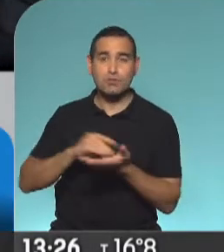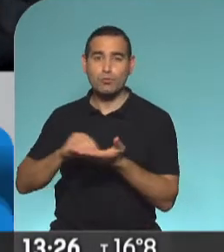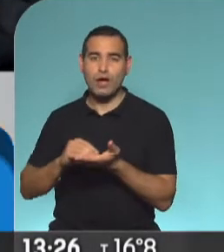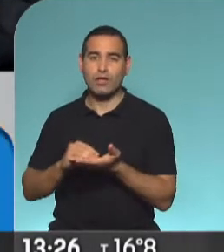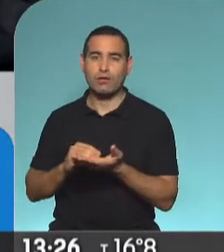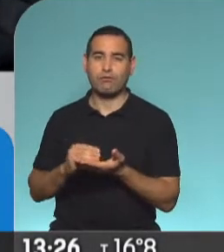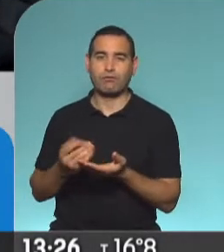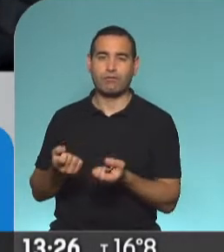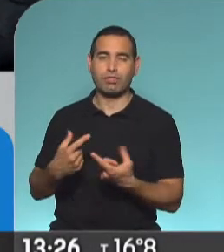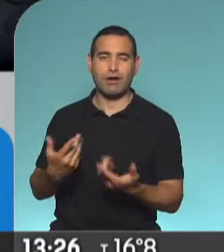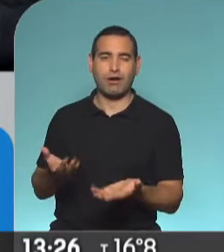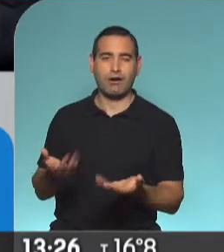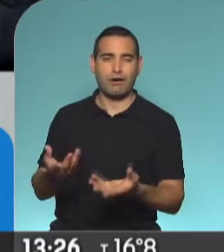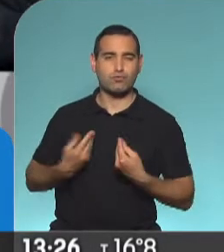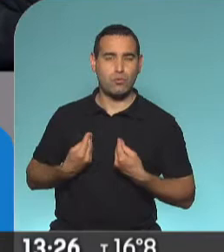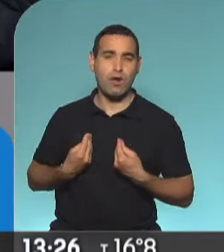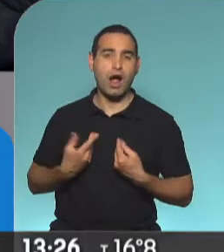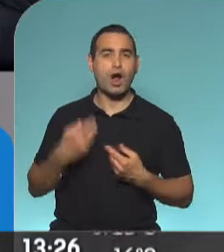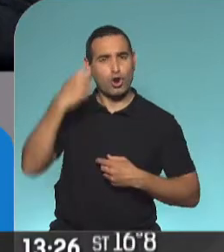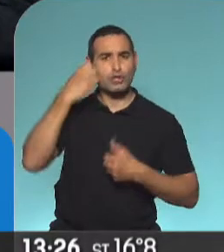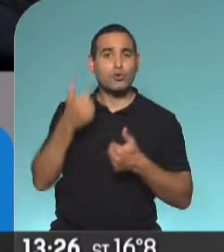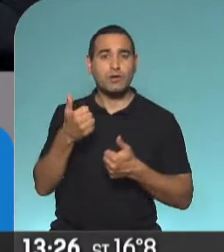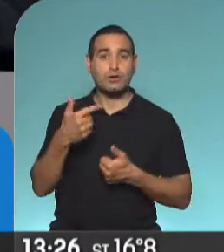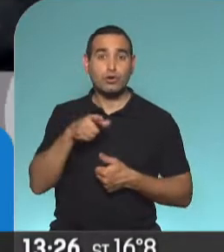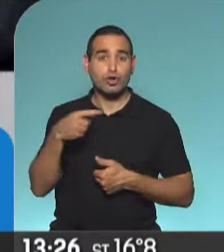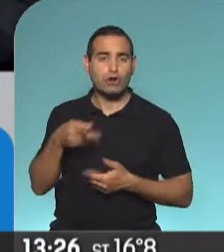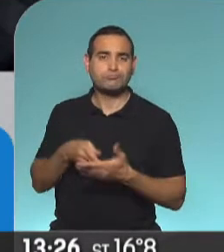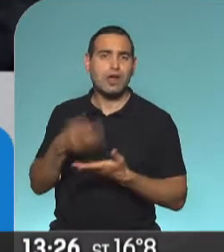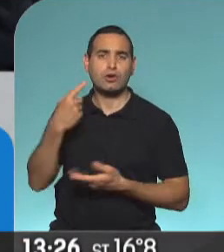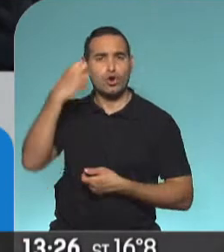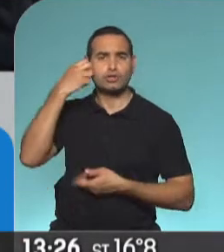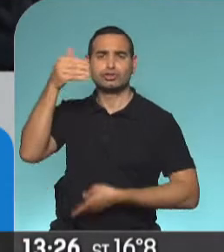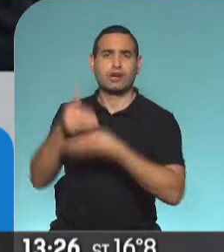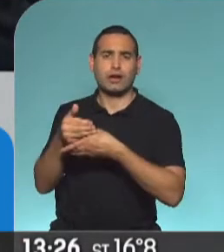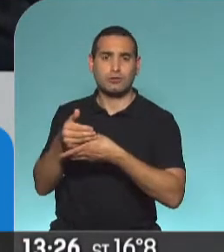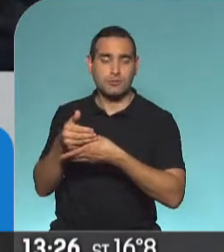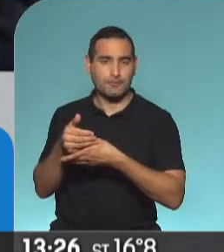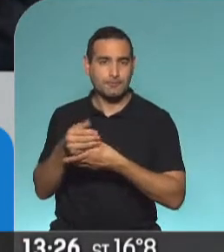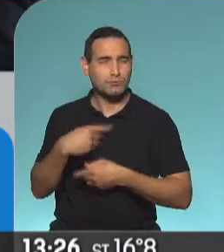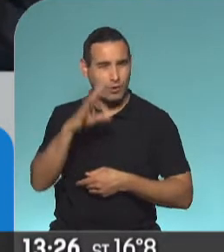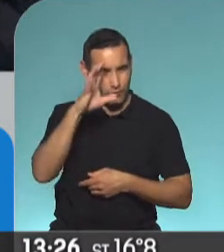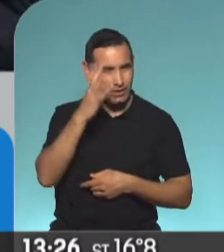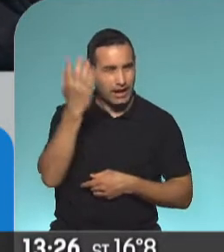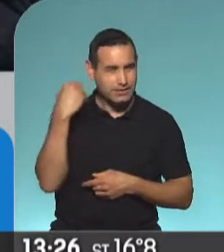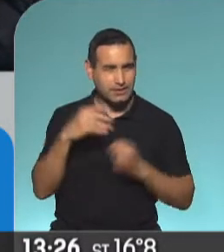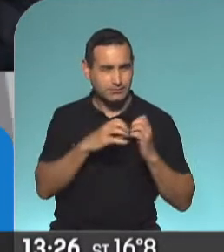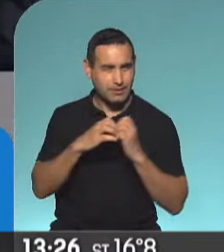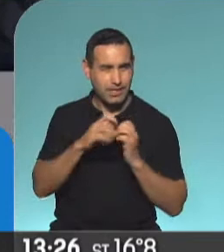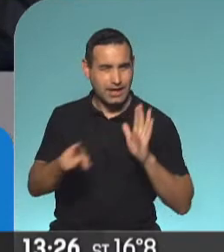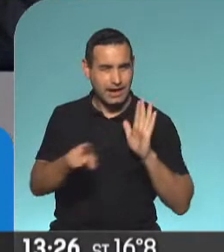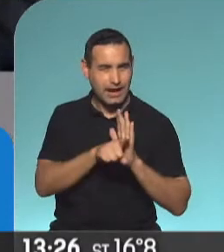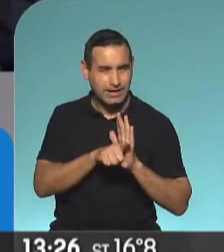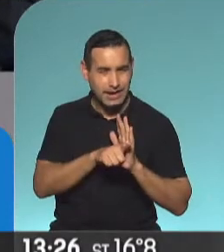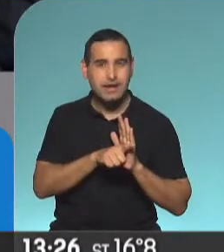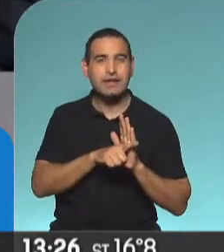diputados, entonces el Congreso funcionaba. Cuando esto no era así, lo cerró. Recuerdo muy claramente el debate de la ley de